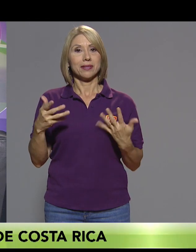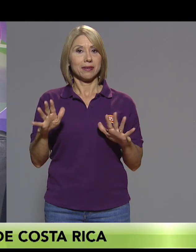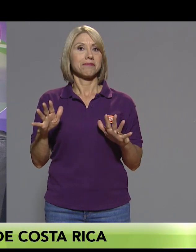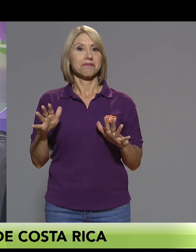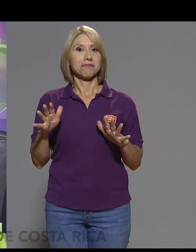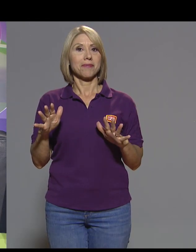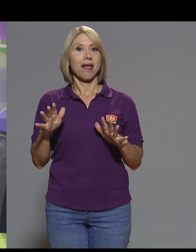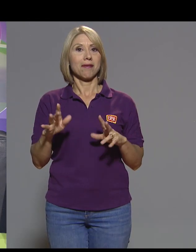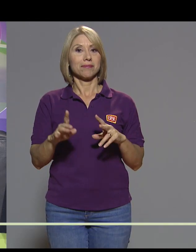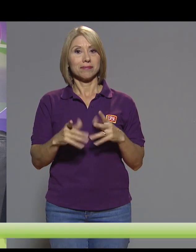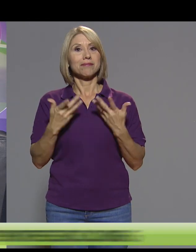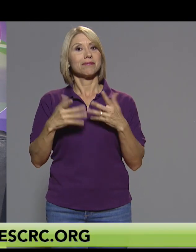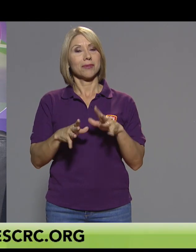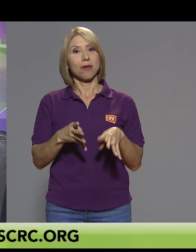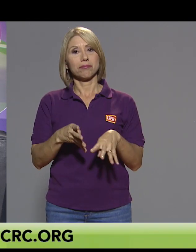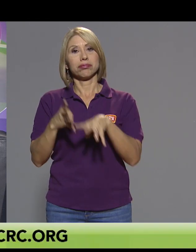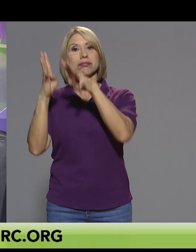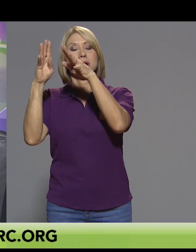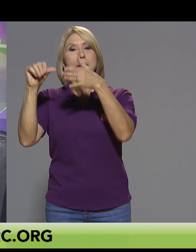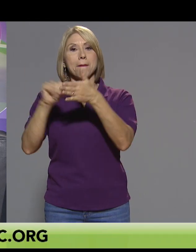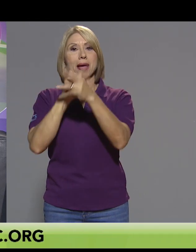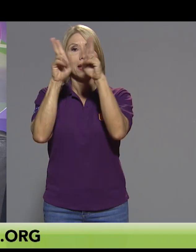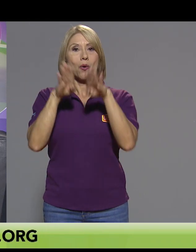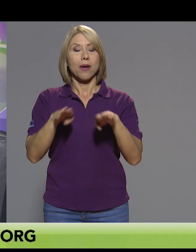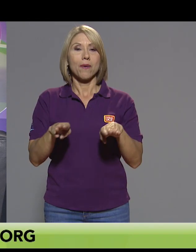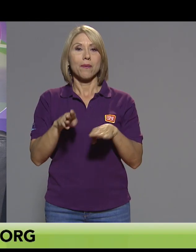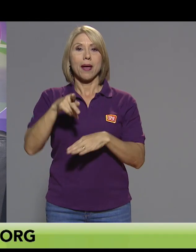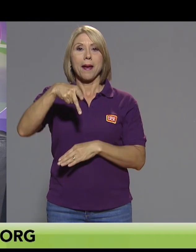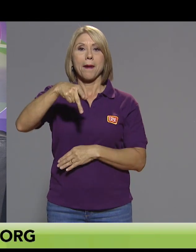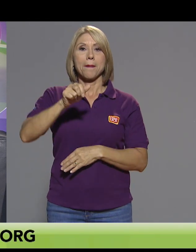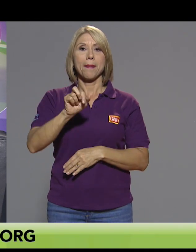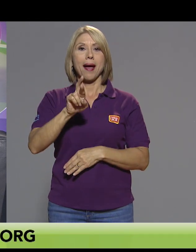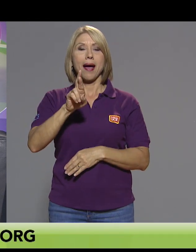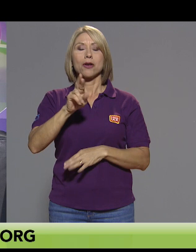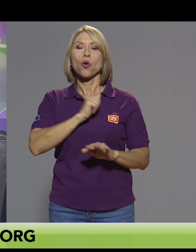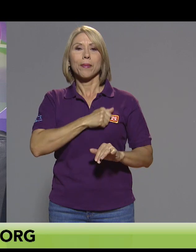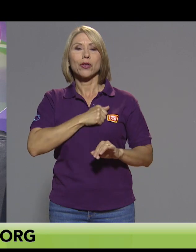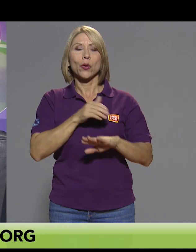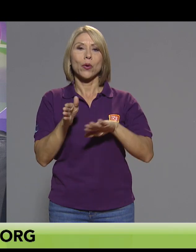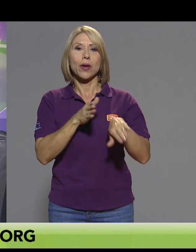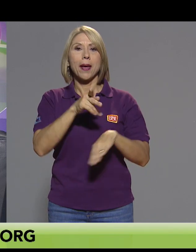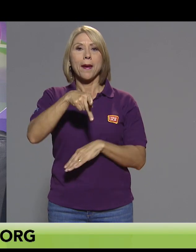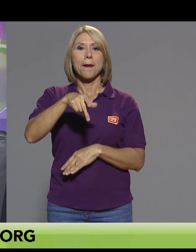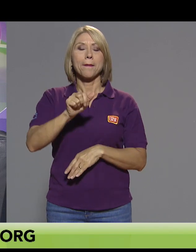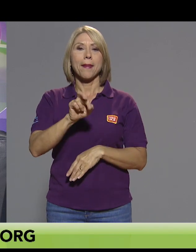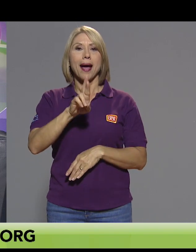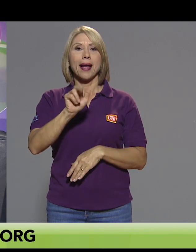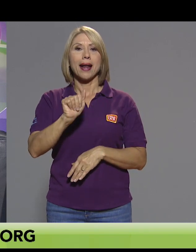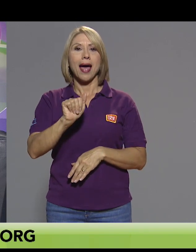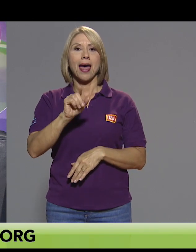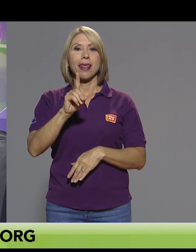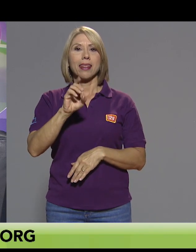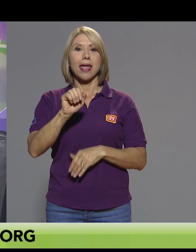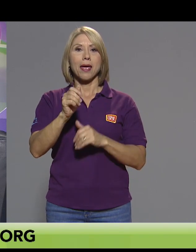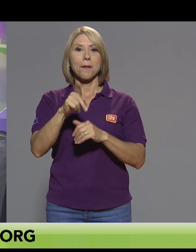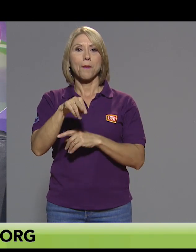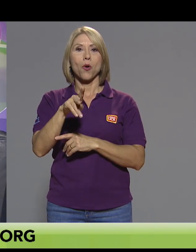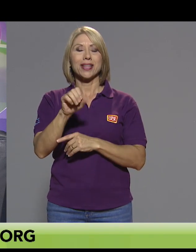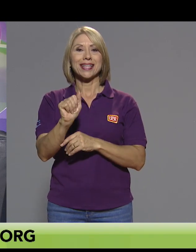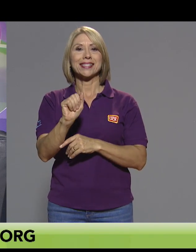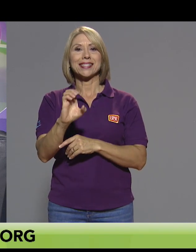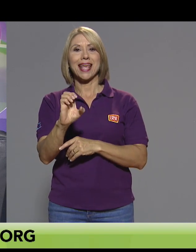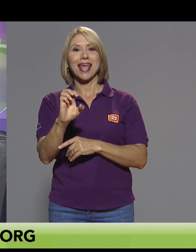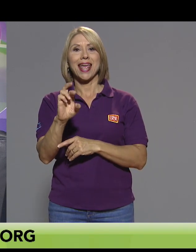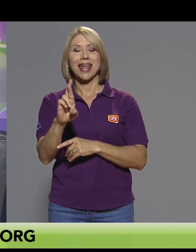sale la página web nos pueden buscar como paralímpico no perdón para deportes crc punto hereje